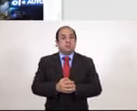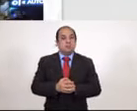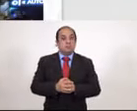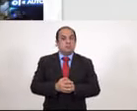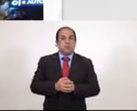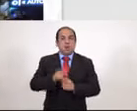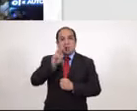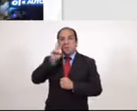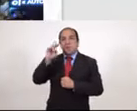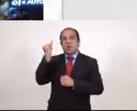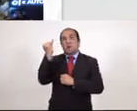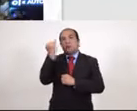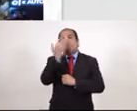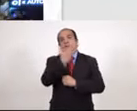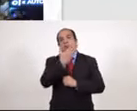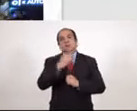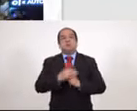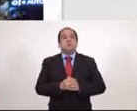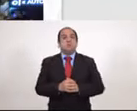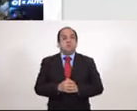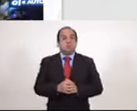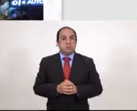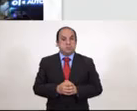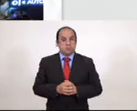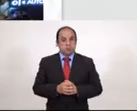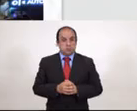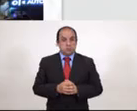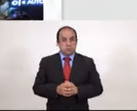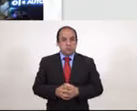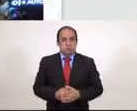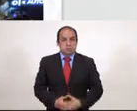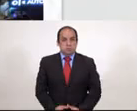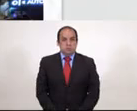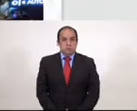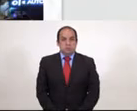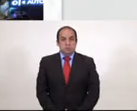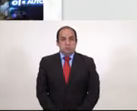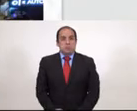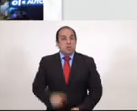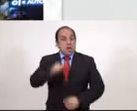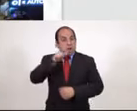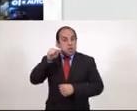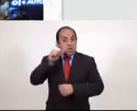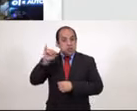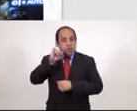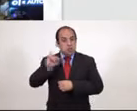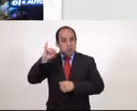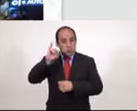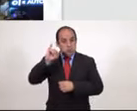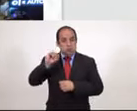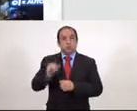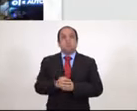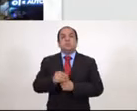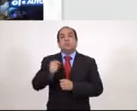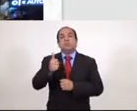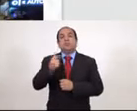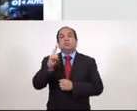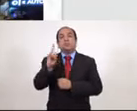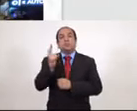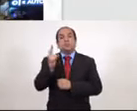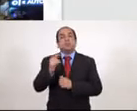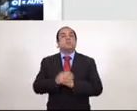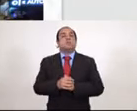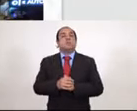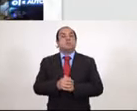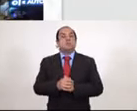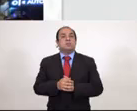que se observa en la fotografía anterior. Ayer, jueves 1 de julio,